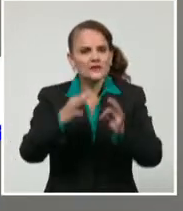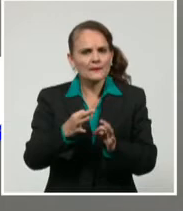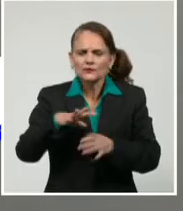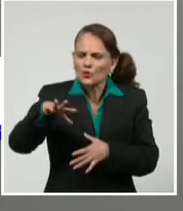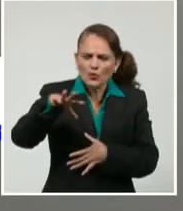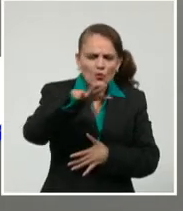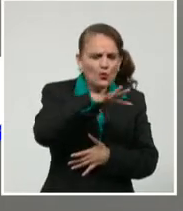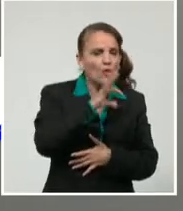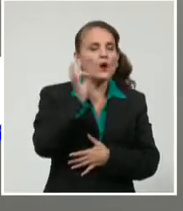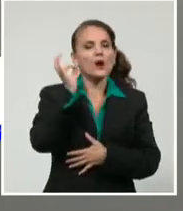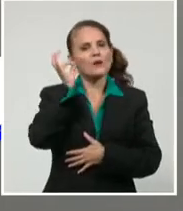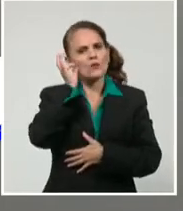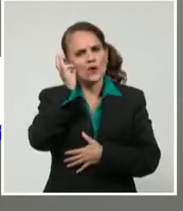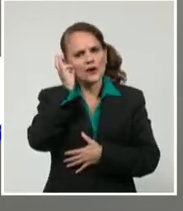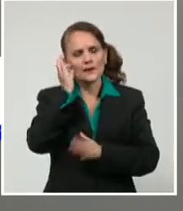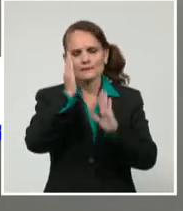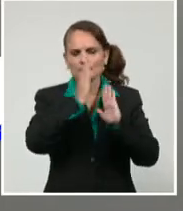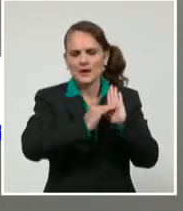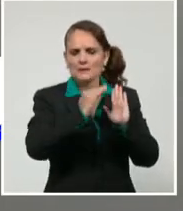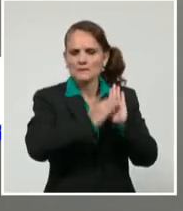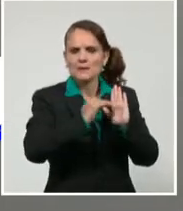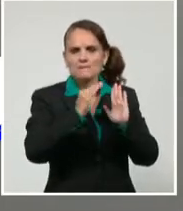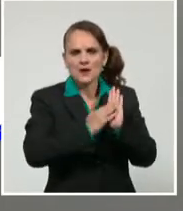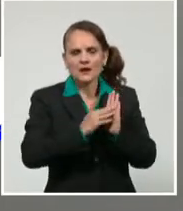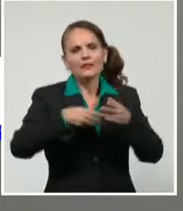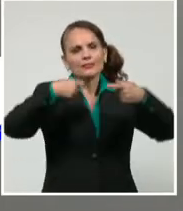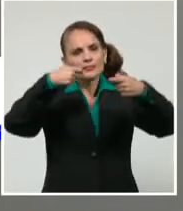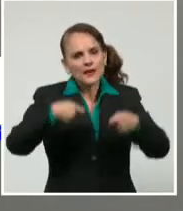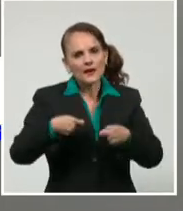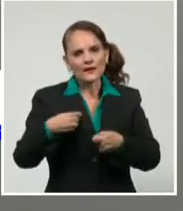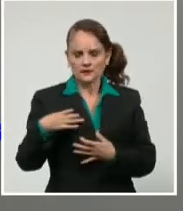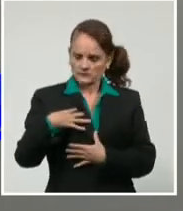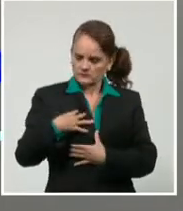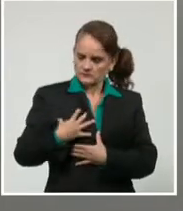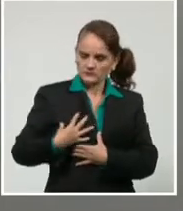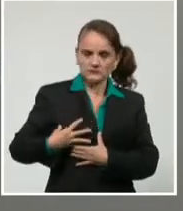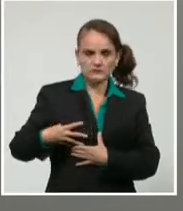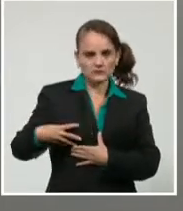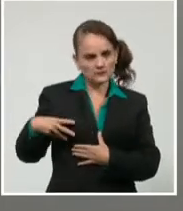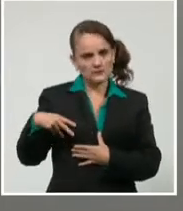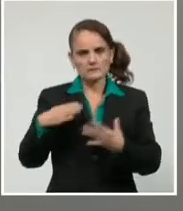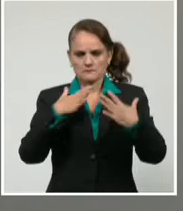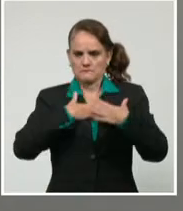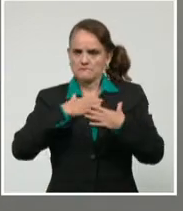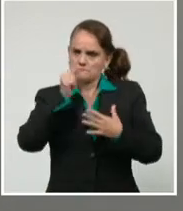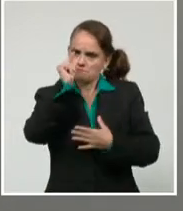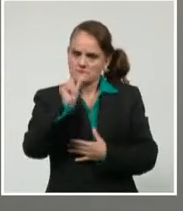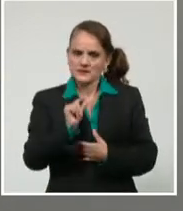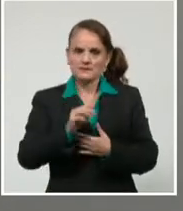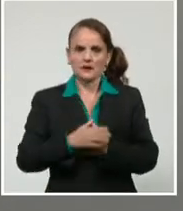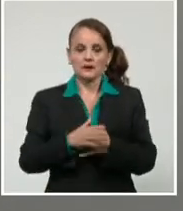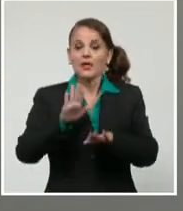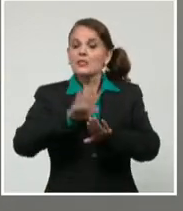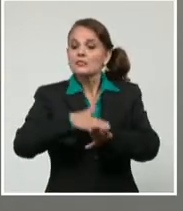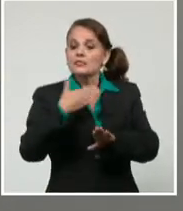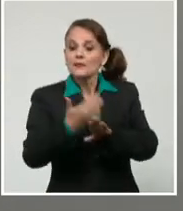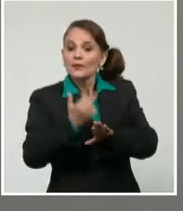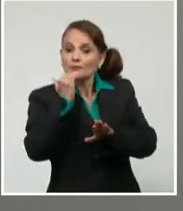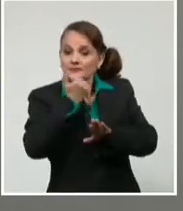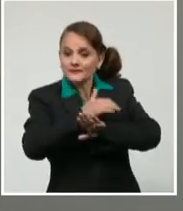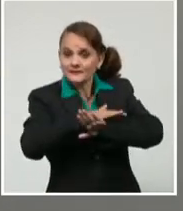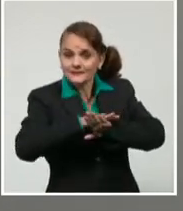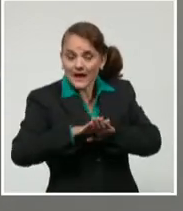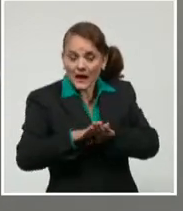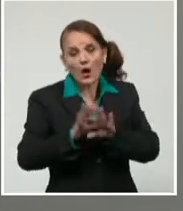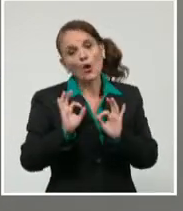autoexamen mamario mensual, que se realice la autoexploración todos los meses, después de la menstruación o un día fijo si no tienen